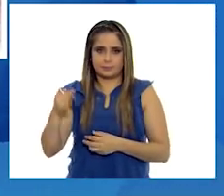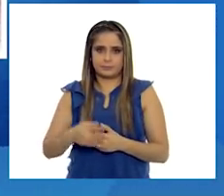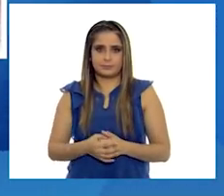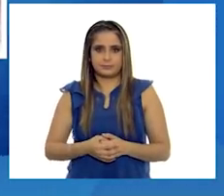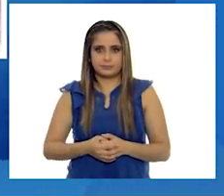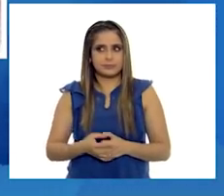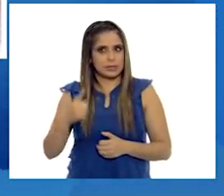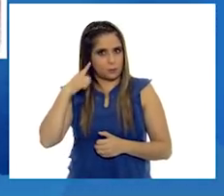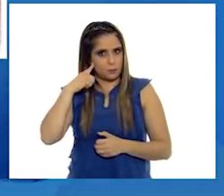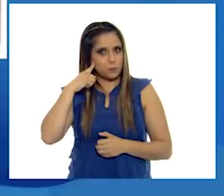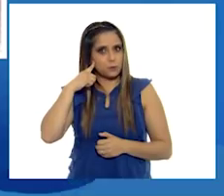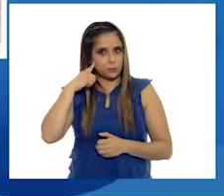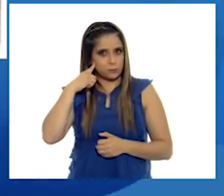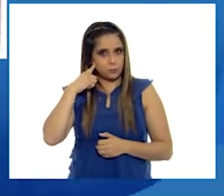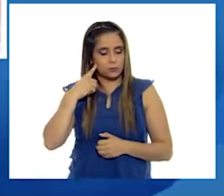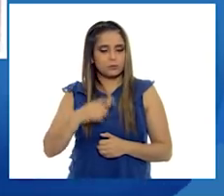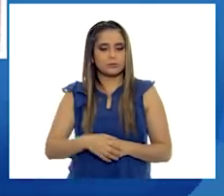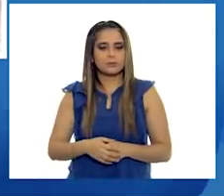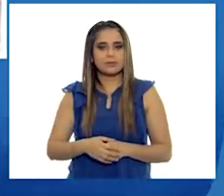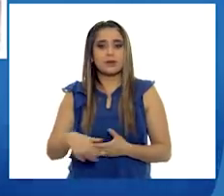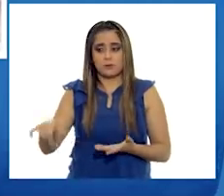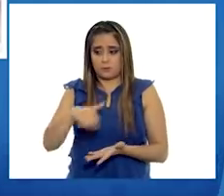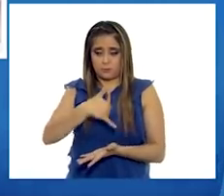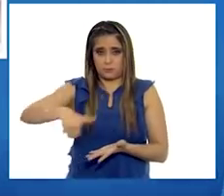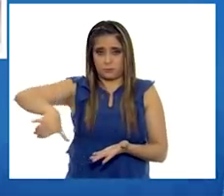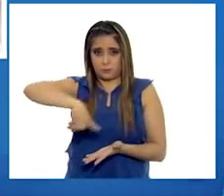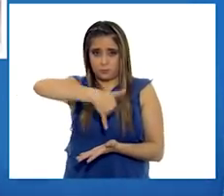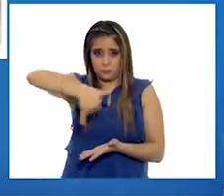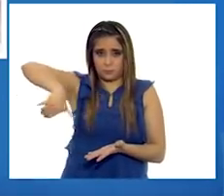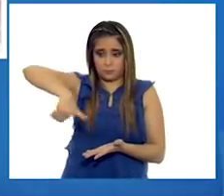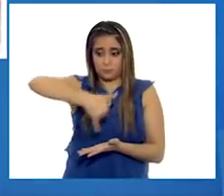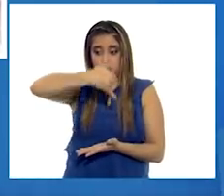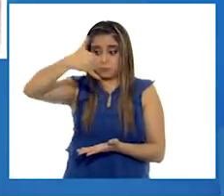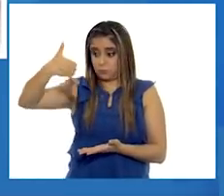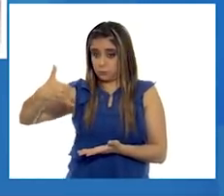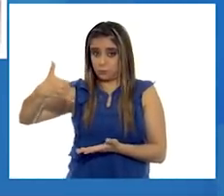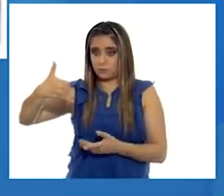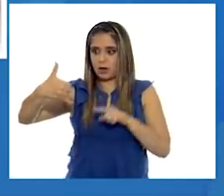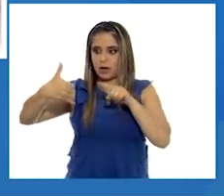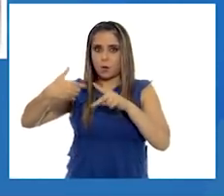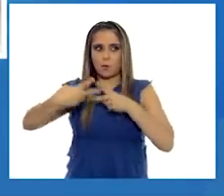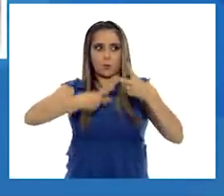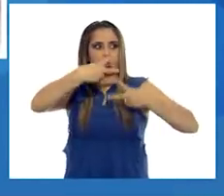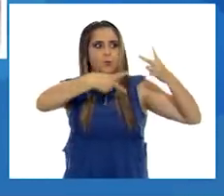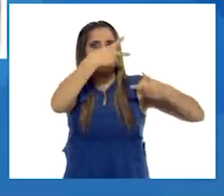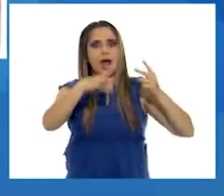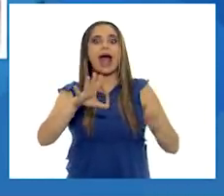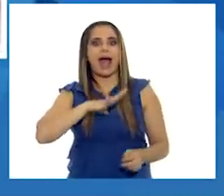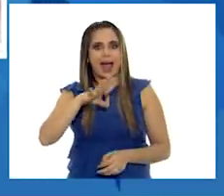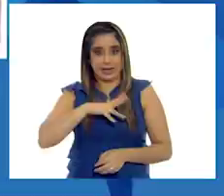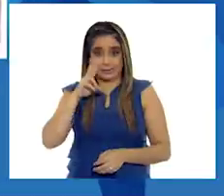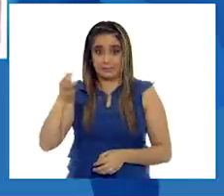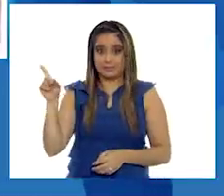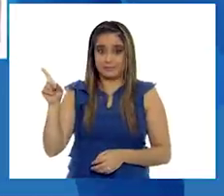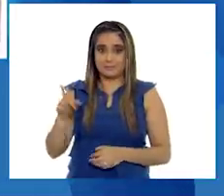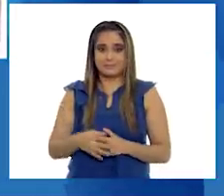¿Se escuchó el ruido que emite el vapor al salir por los orificios que tiene la plancha?